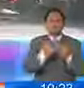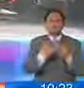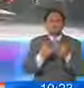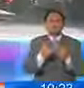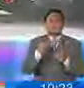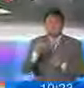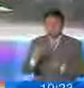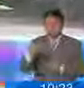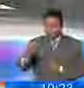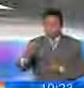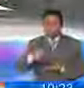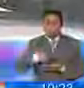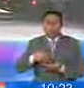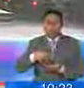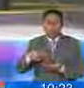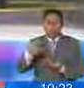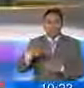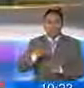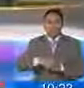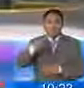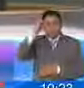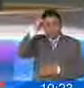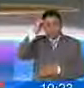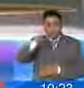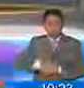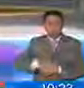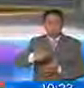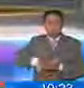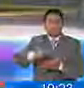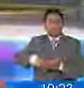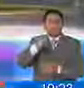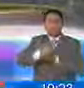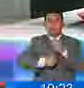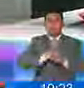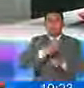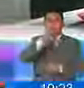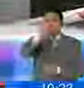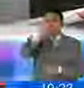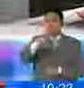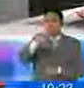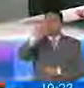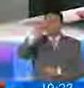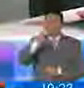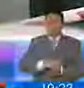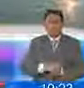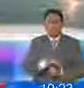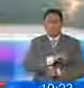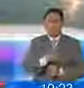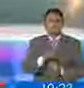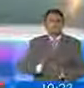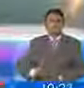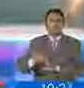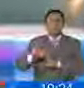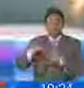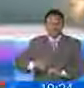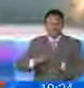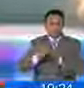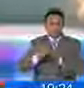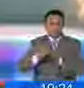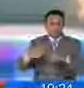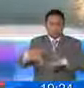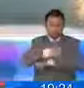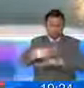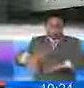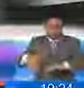para cubrir parte de la deuda del contrato del 2007, que entre otras cosas los compromete a dar mantenimiento a la vía.